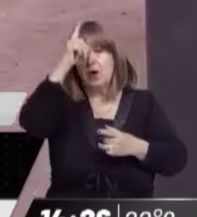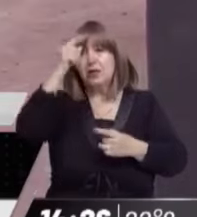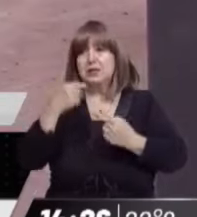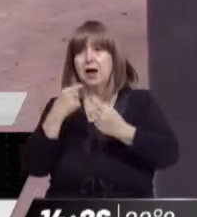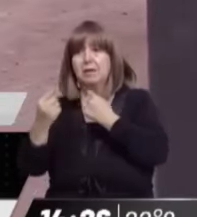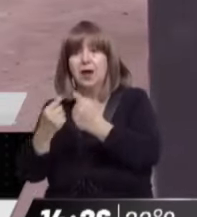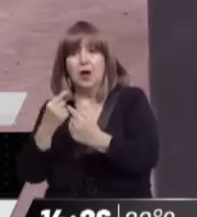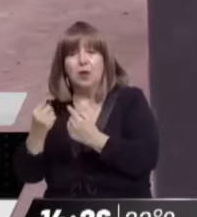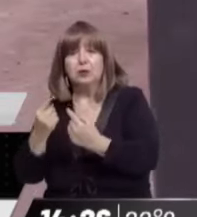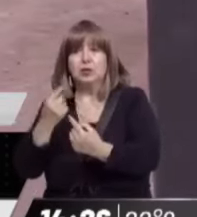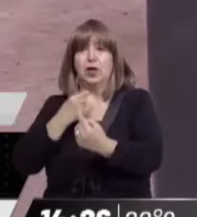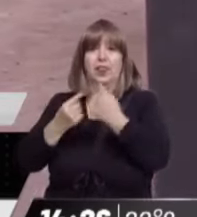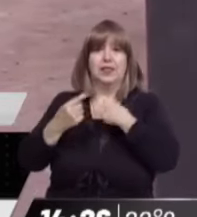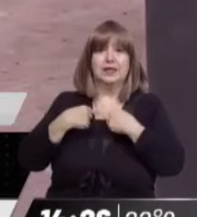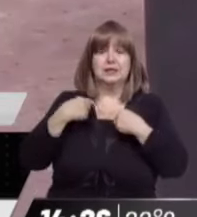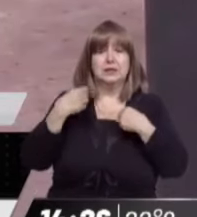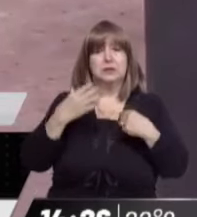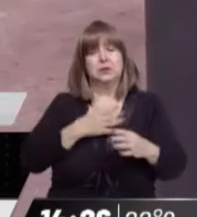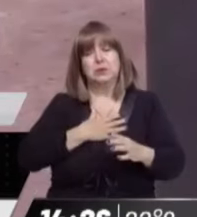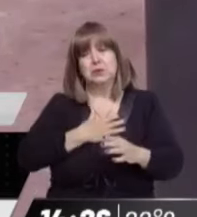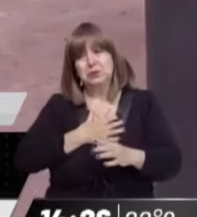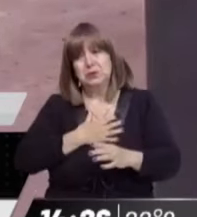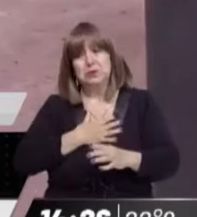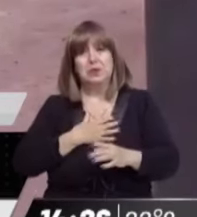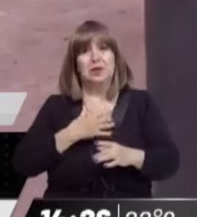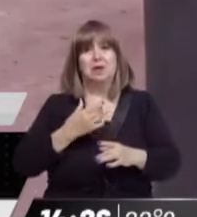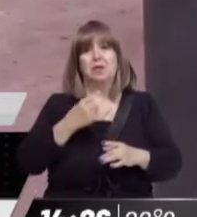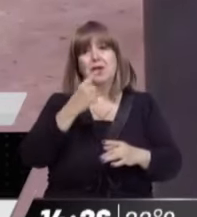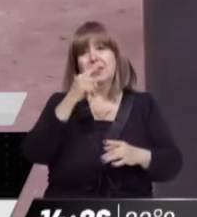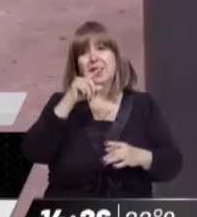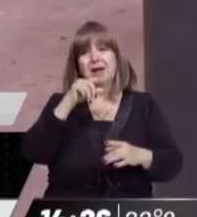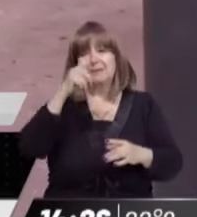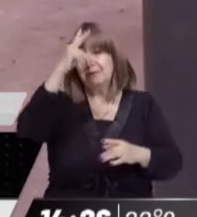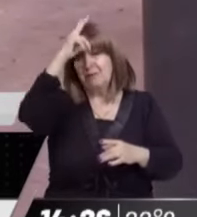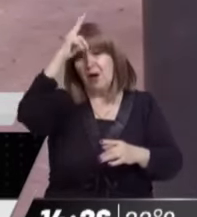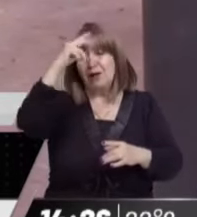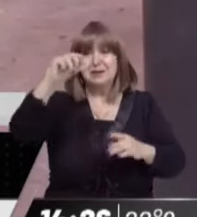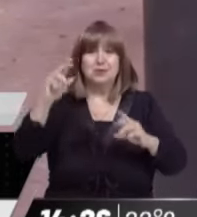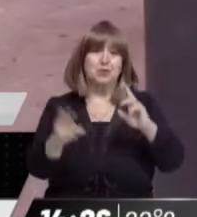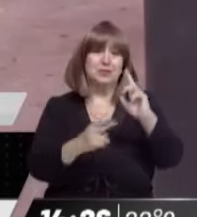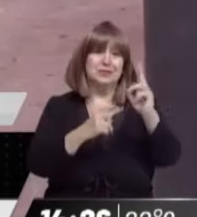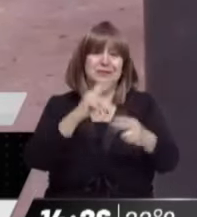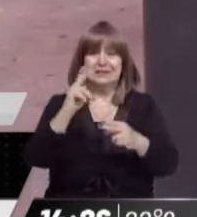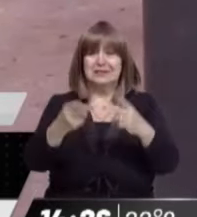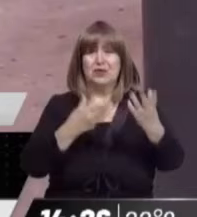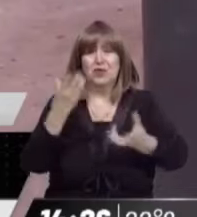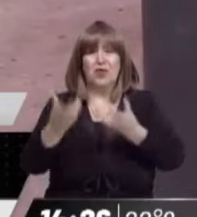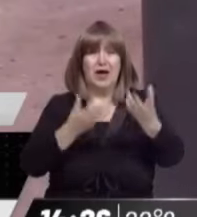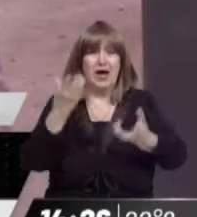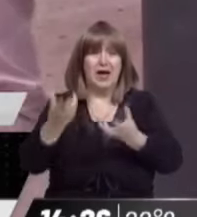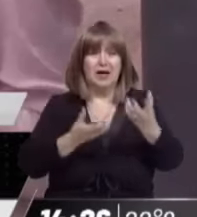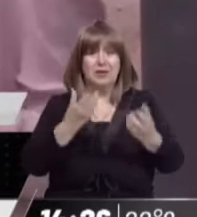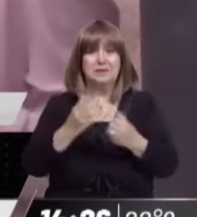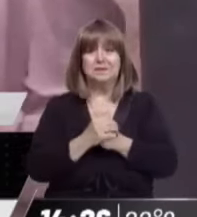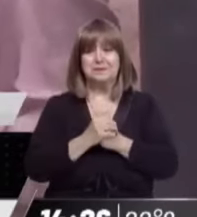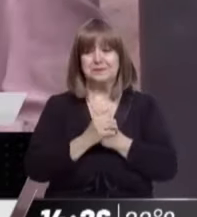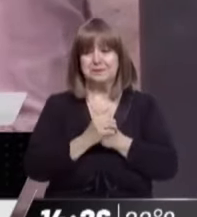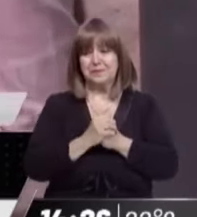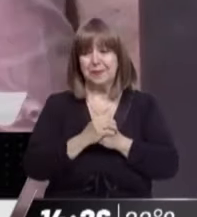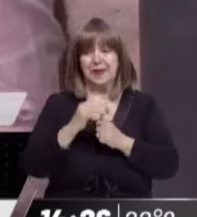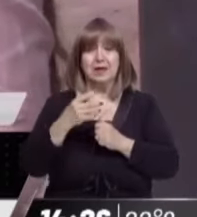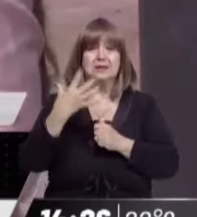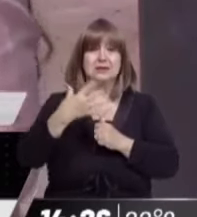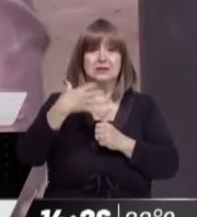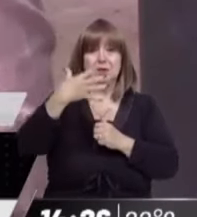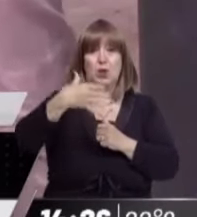charlado que nos manifiestan su pesar por la situación de los animales que tremendo, justamente han sido afectados